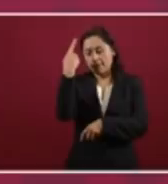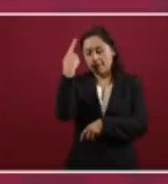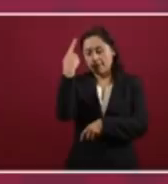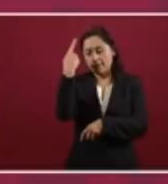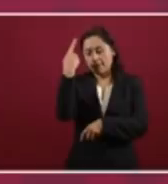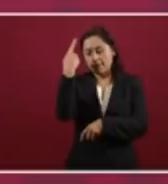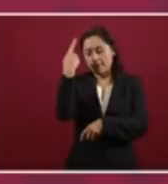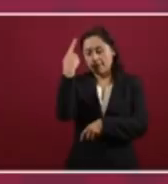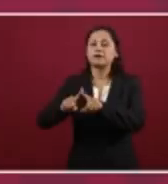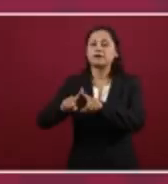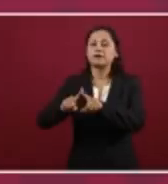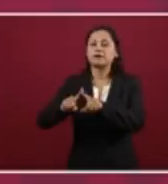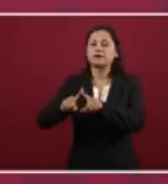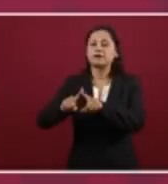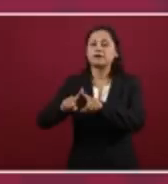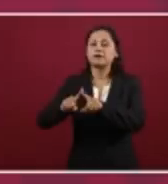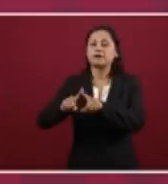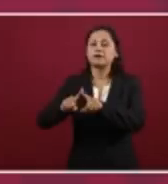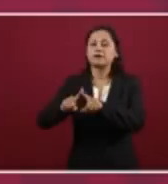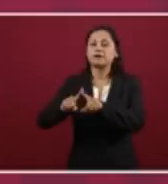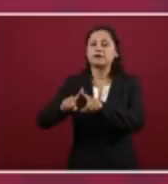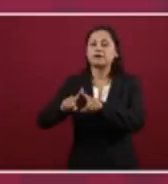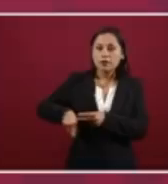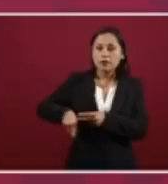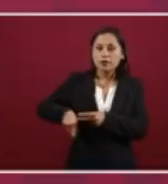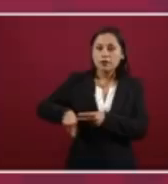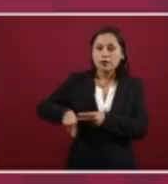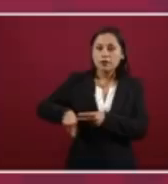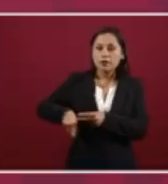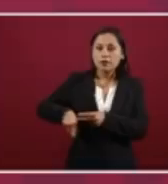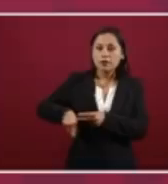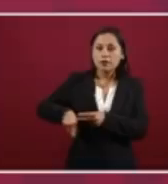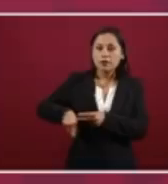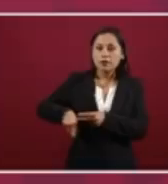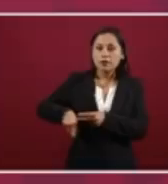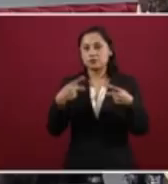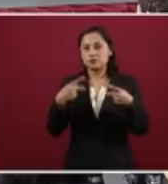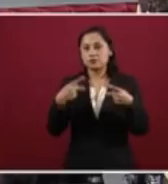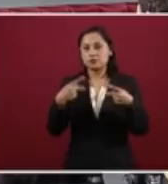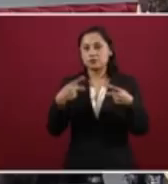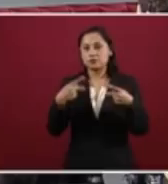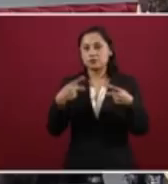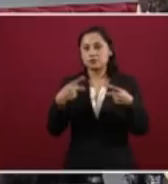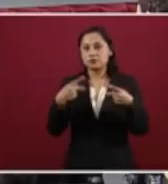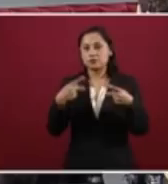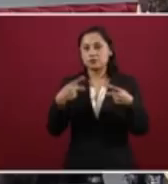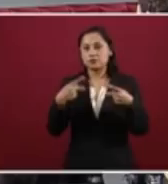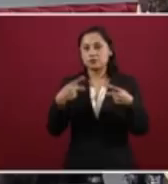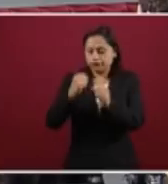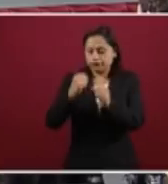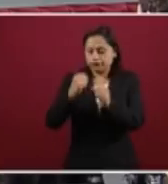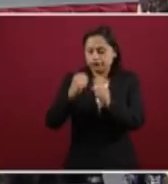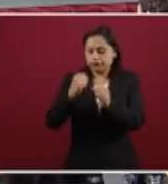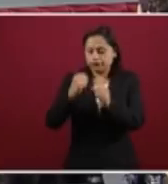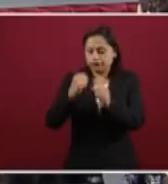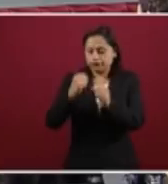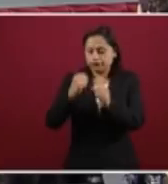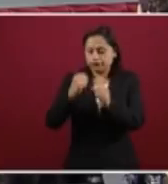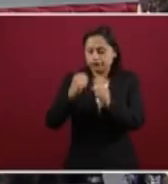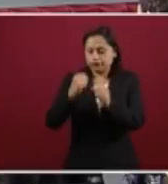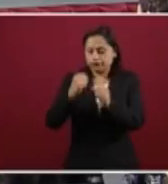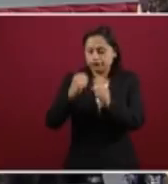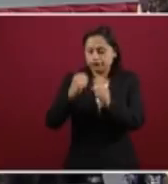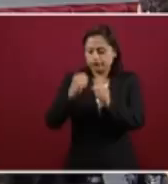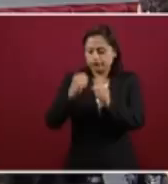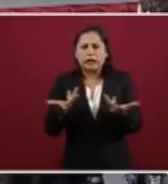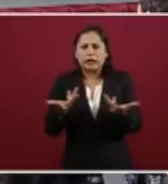ciudadanos como autoridades ponemos en práctica la preparación, la prevención ante el riesgo sísmico